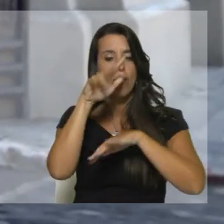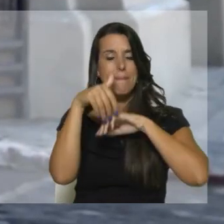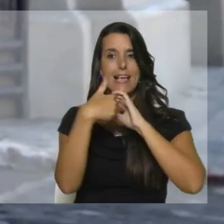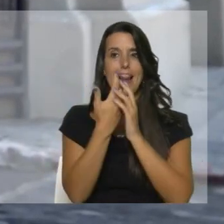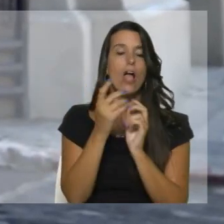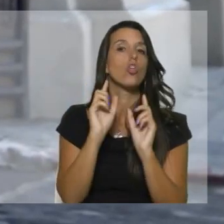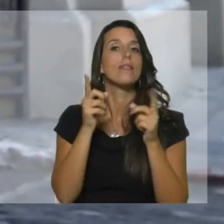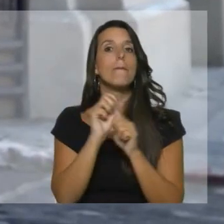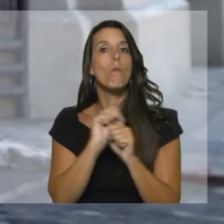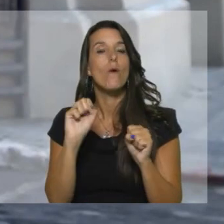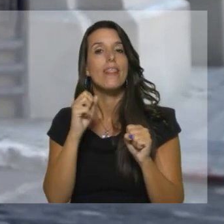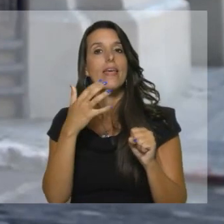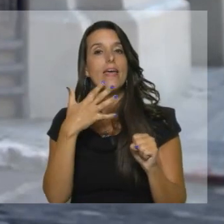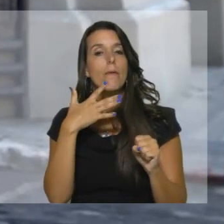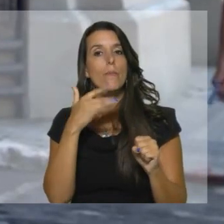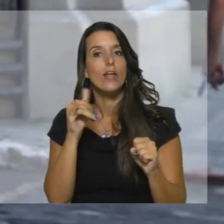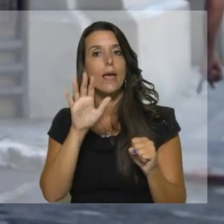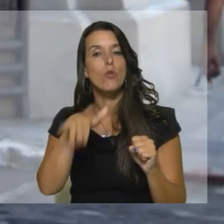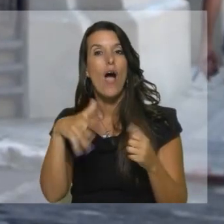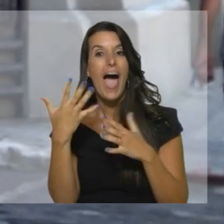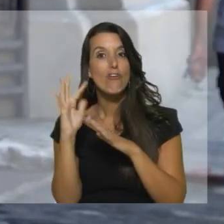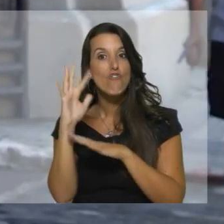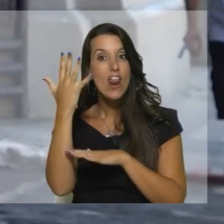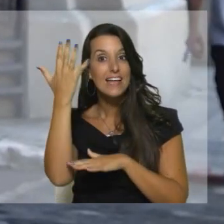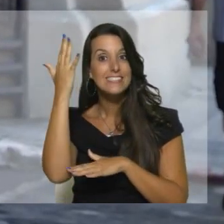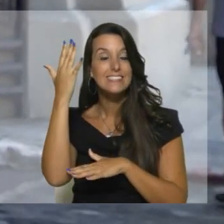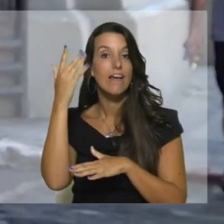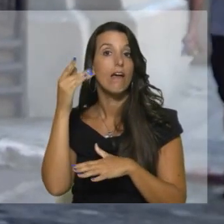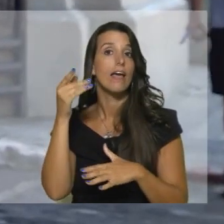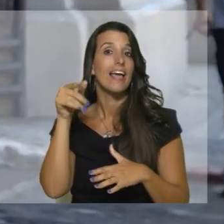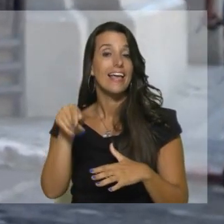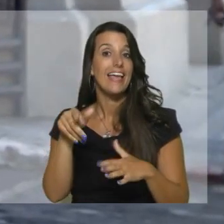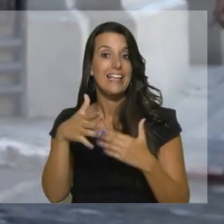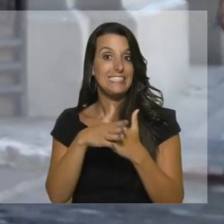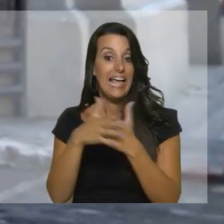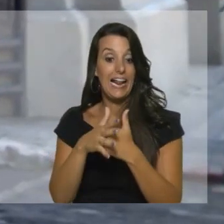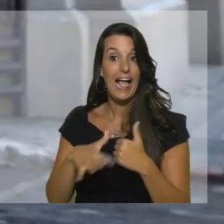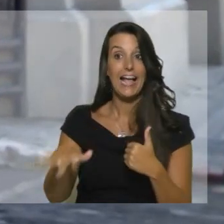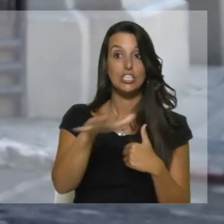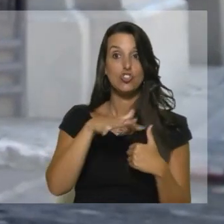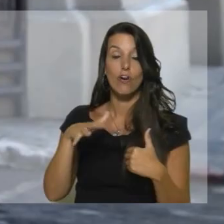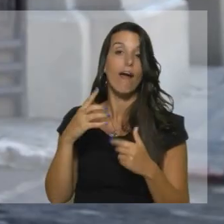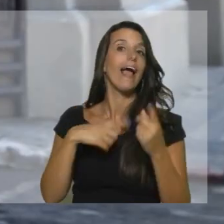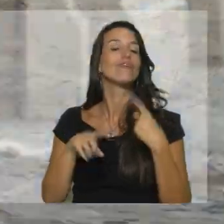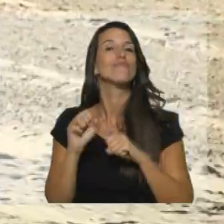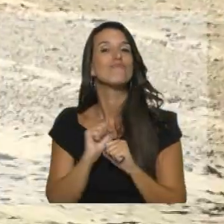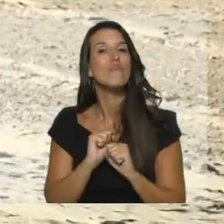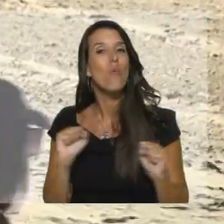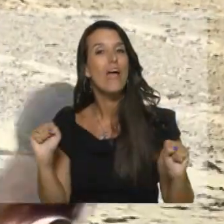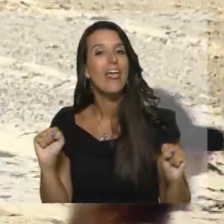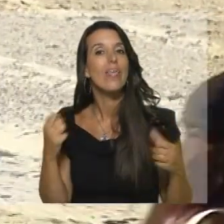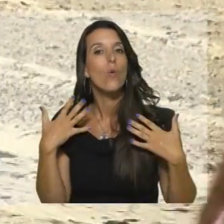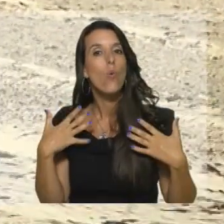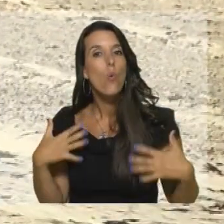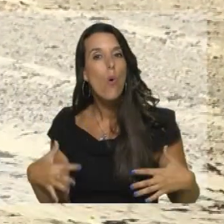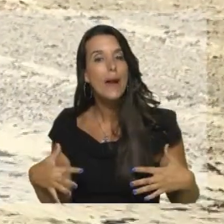salientes de árboles que están sobre la zona. Lo que hace prever que posiblemente el cuerpo pueda haber